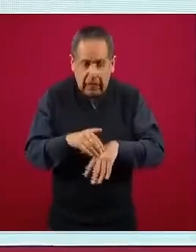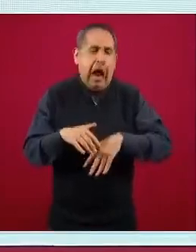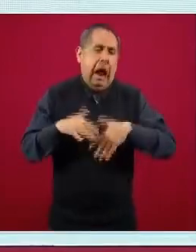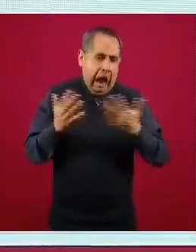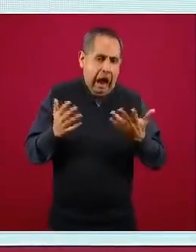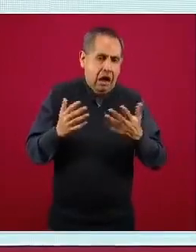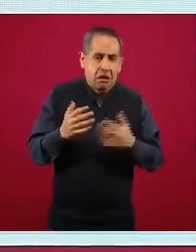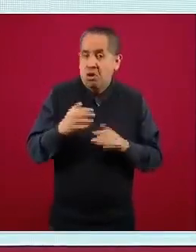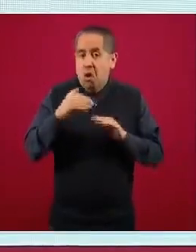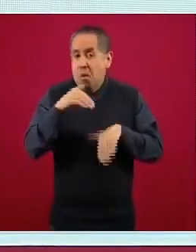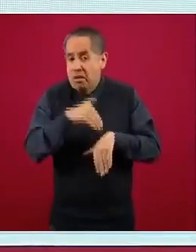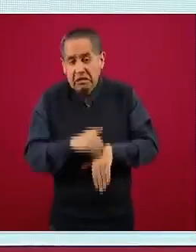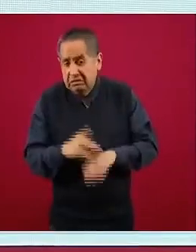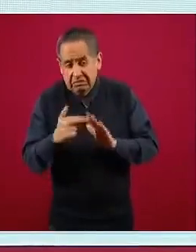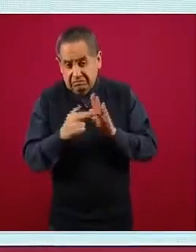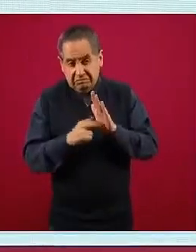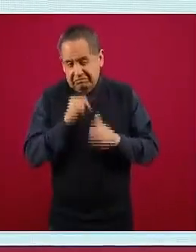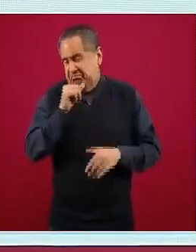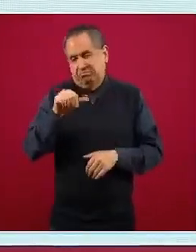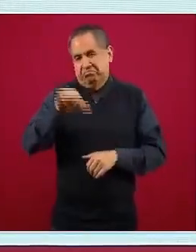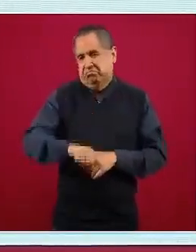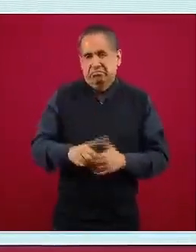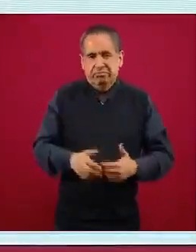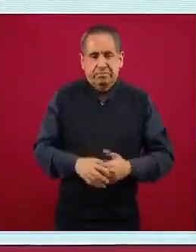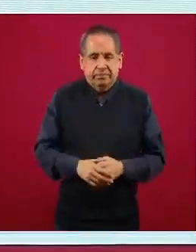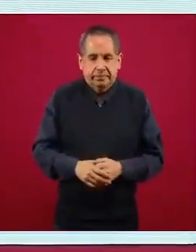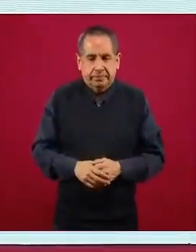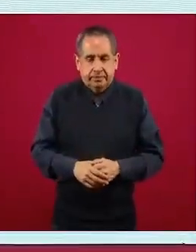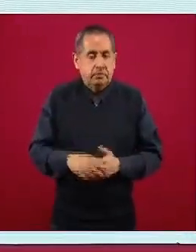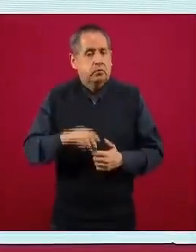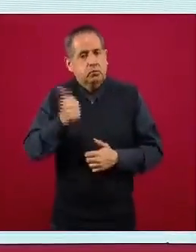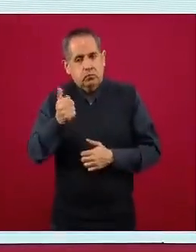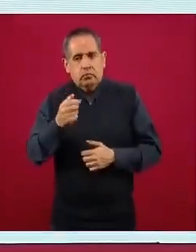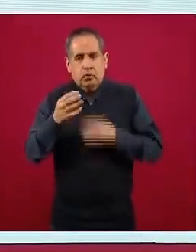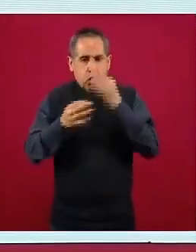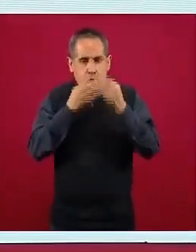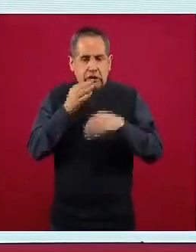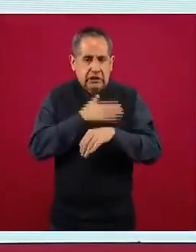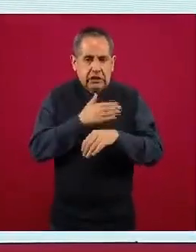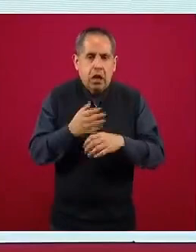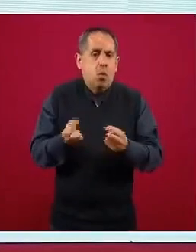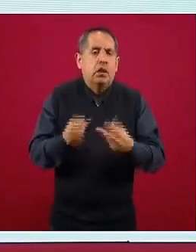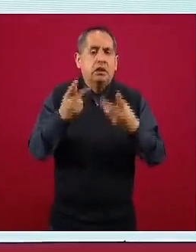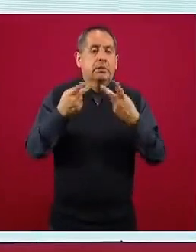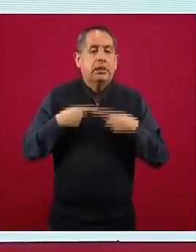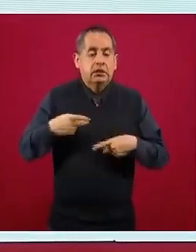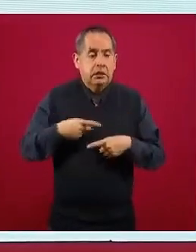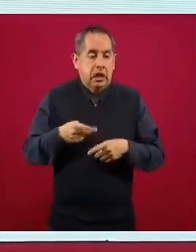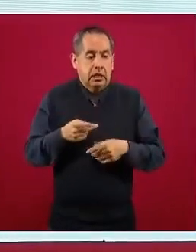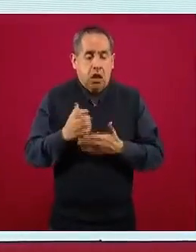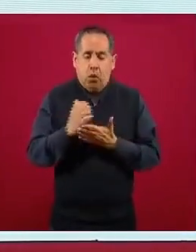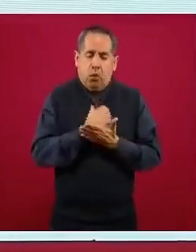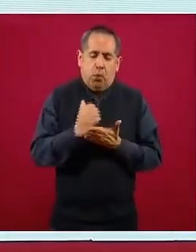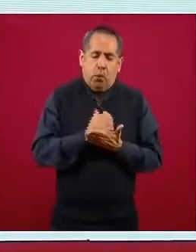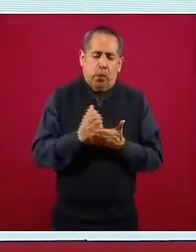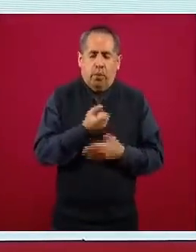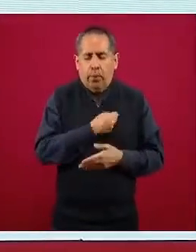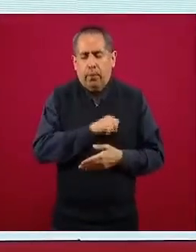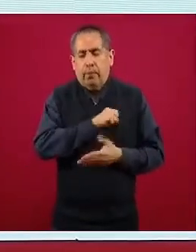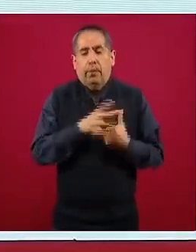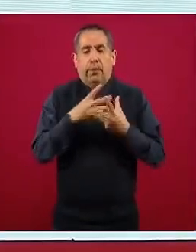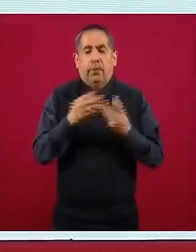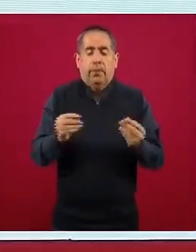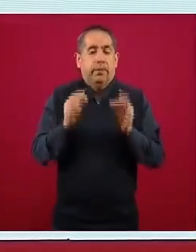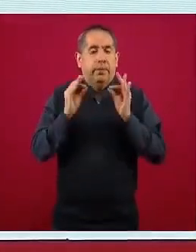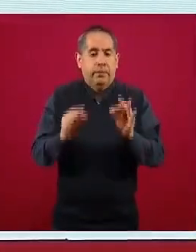seguridad sanitaria que corresponden. Otra buena noticia, los casos recuperados, que